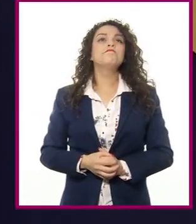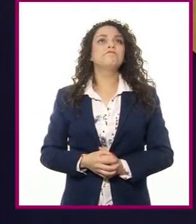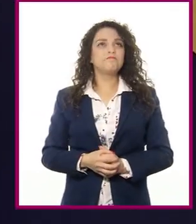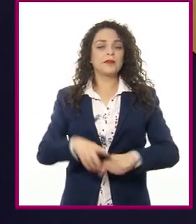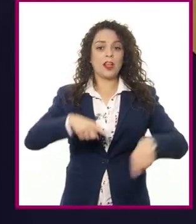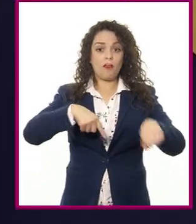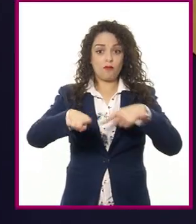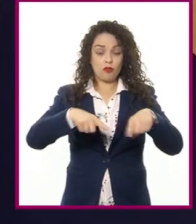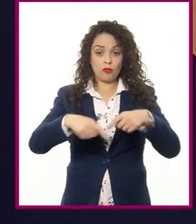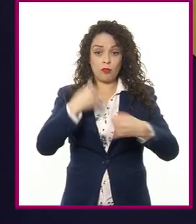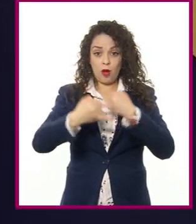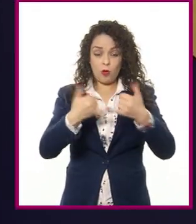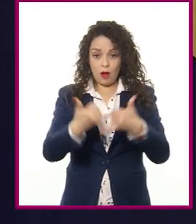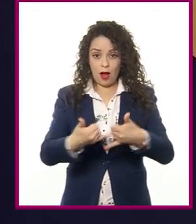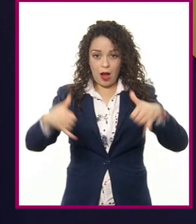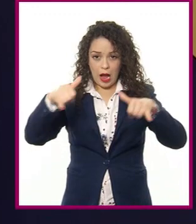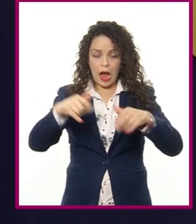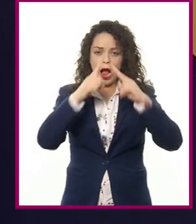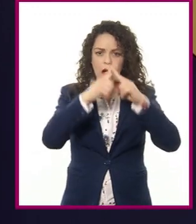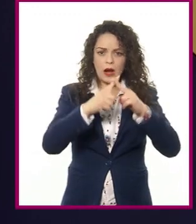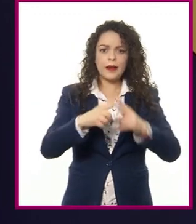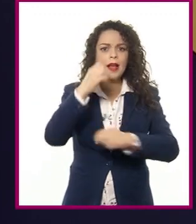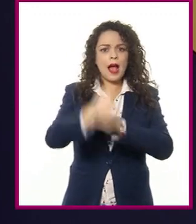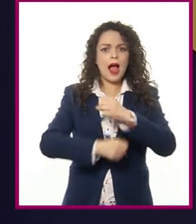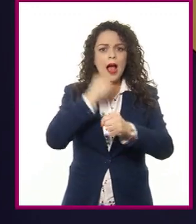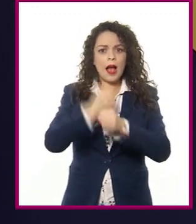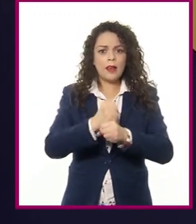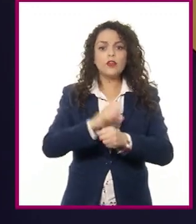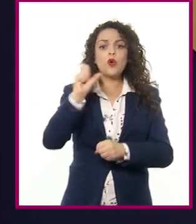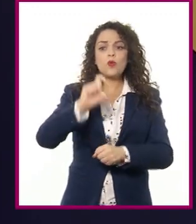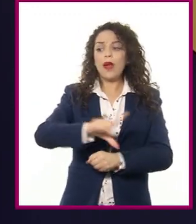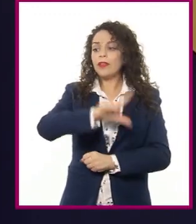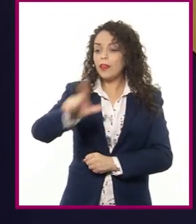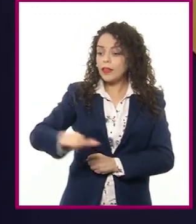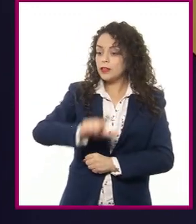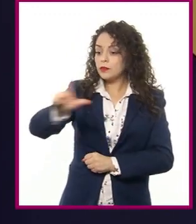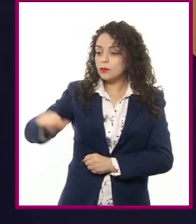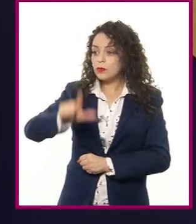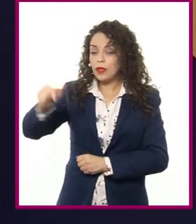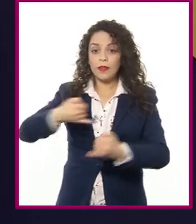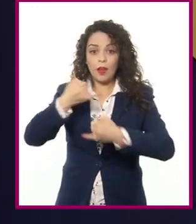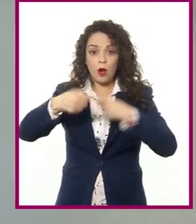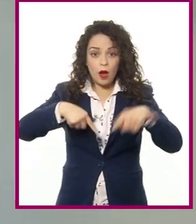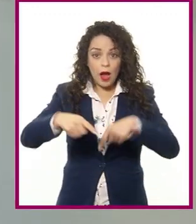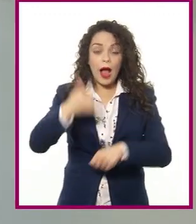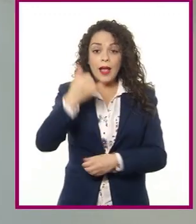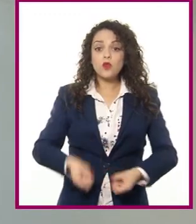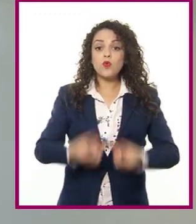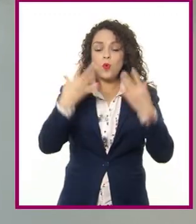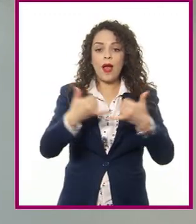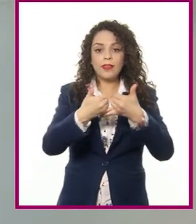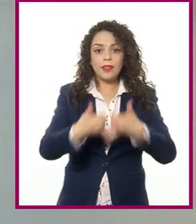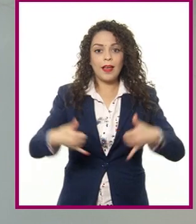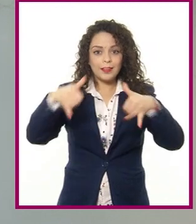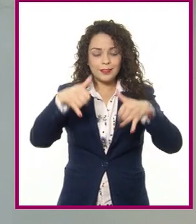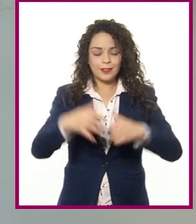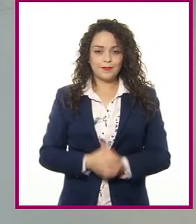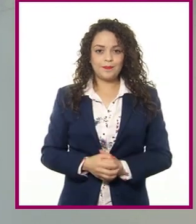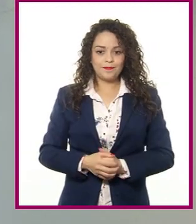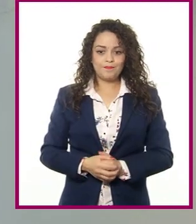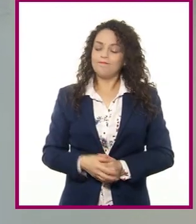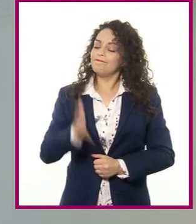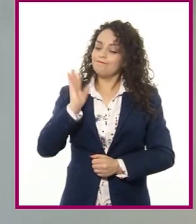utilizando una fórmula, se calcularon los años de los siguientes torneos y el número de cada copa. Leslie, llegamos al